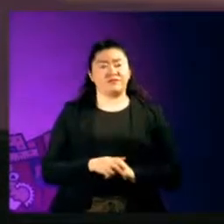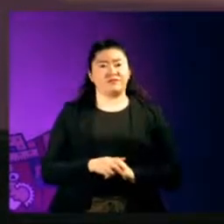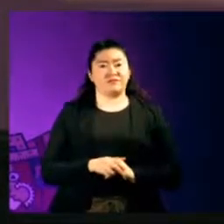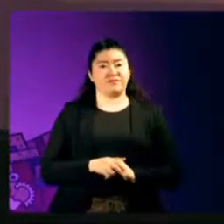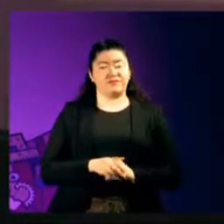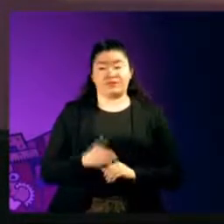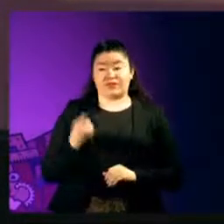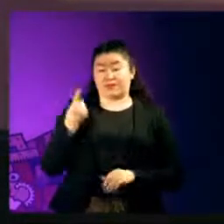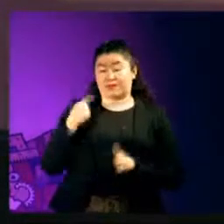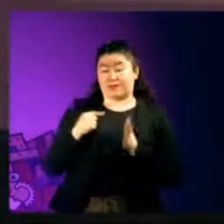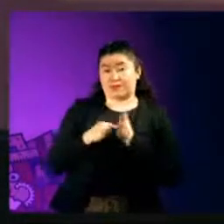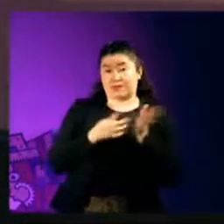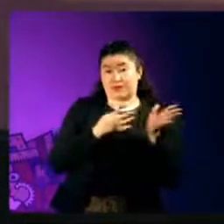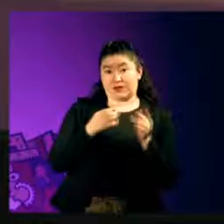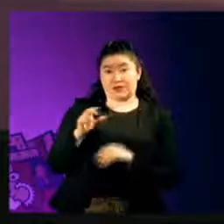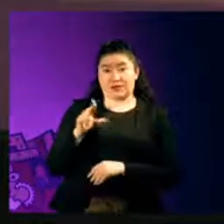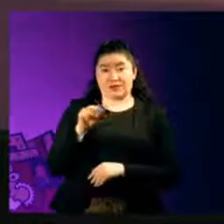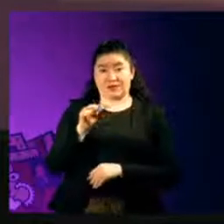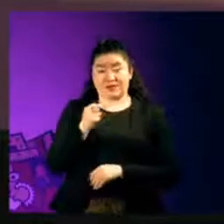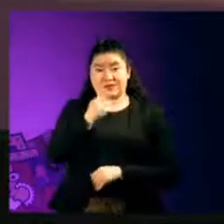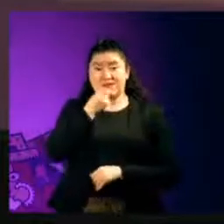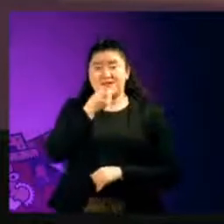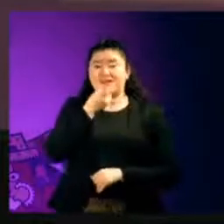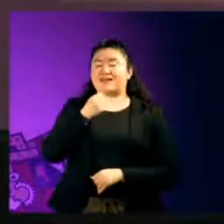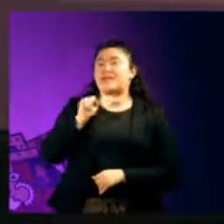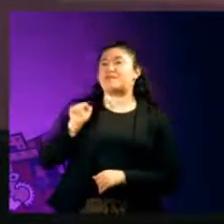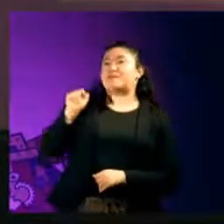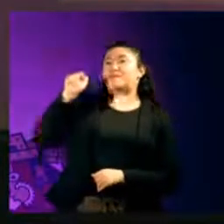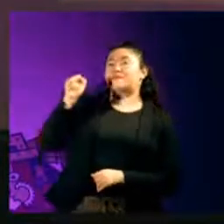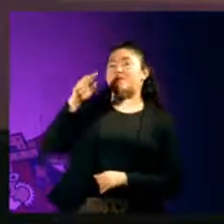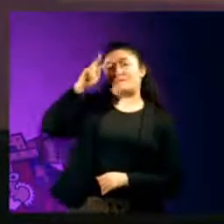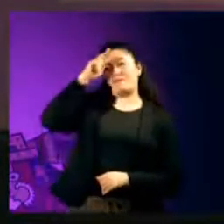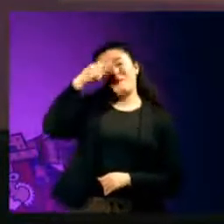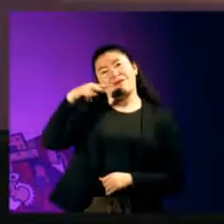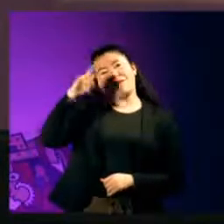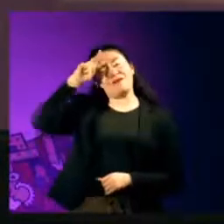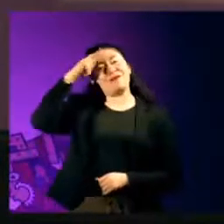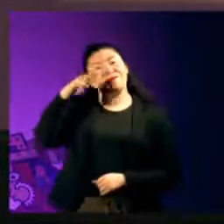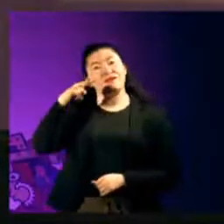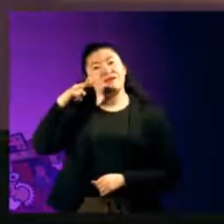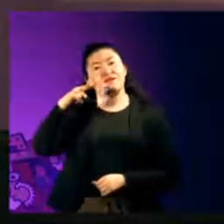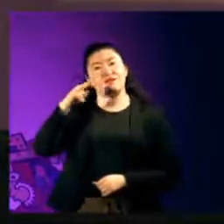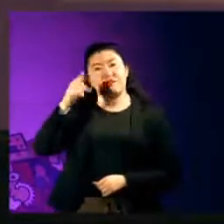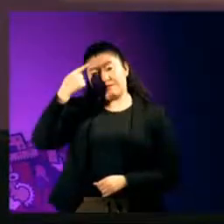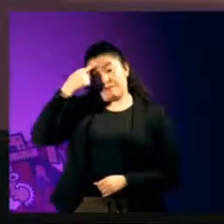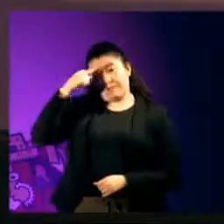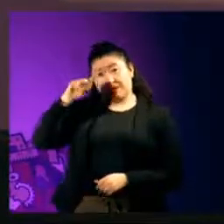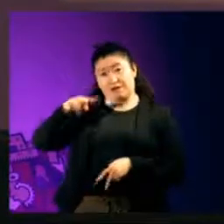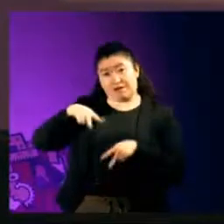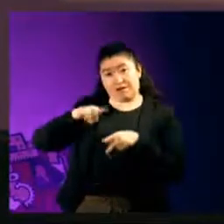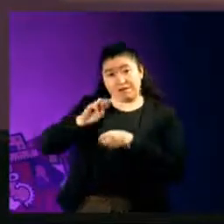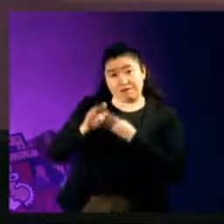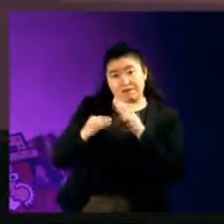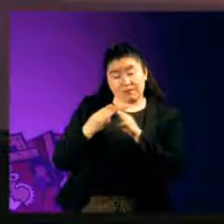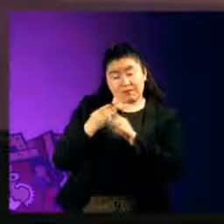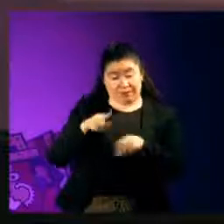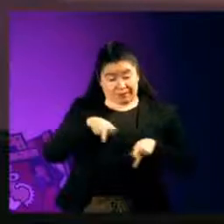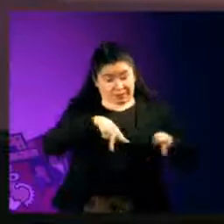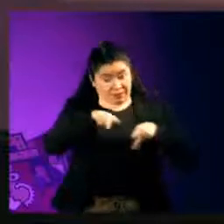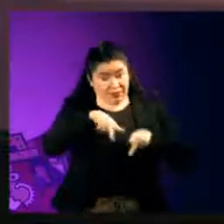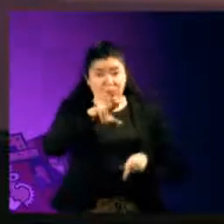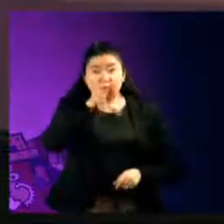ochentas que decía méxico gméxico porque la habían hecho para el mundial no es la selección de fútbol nacional